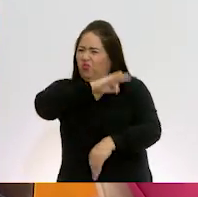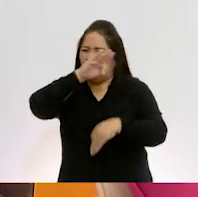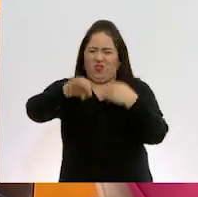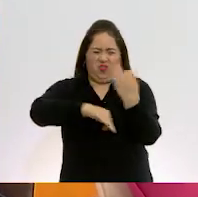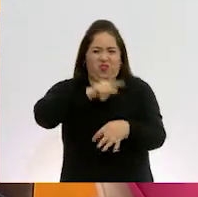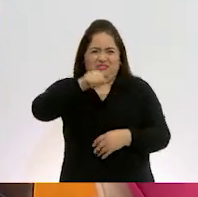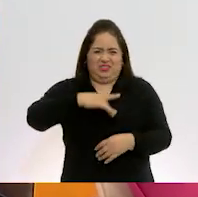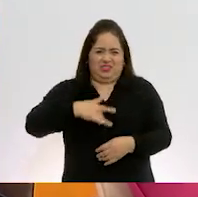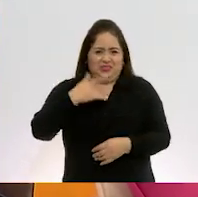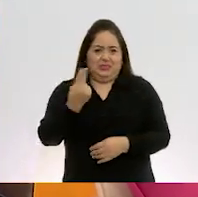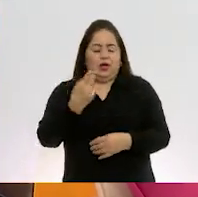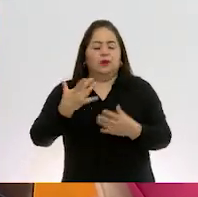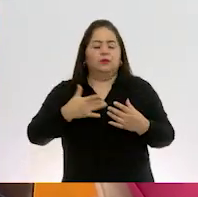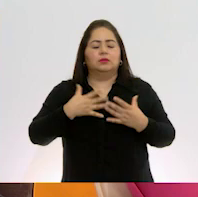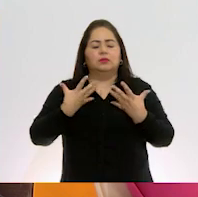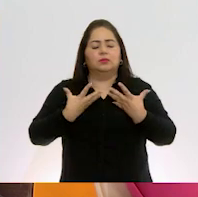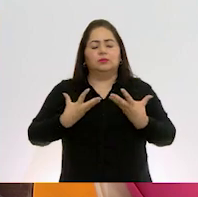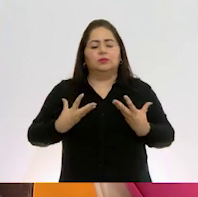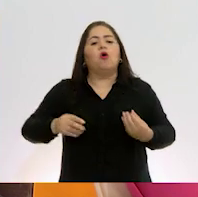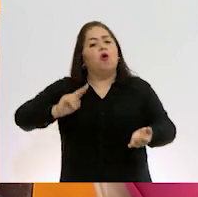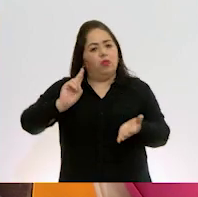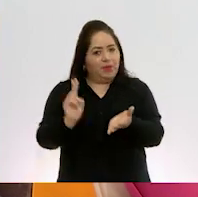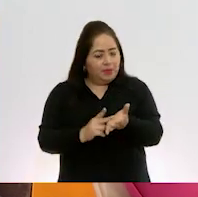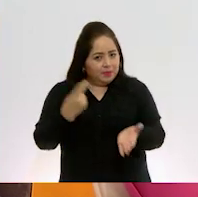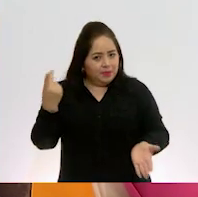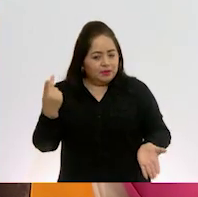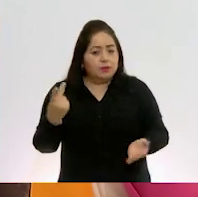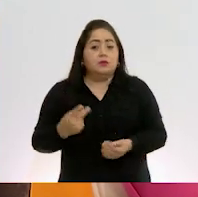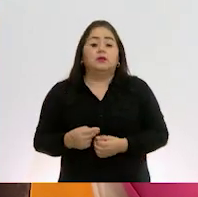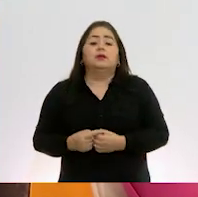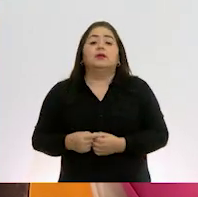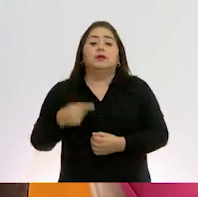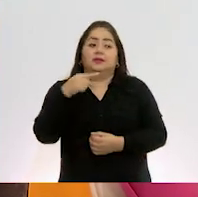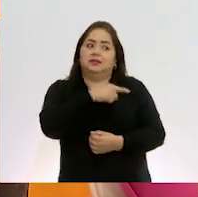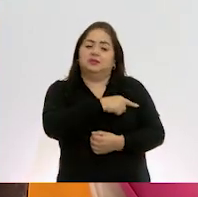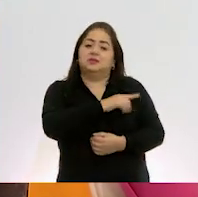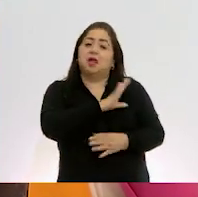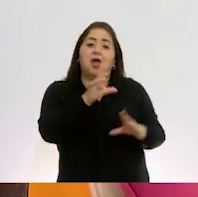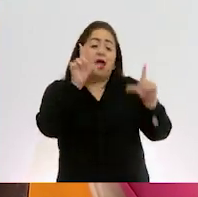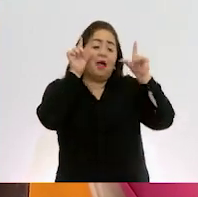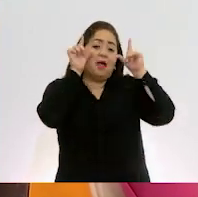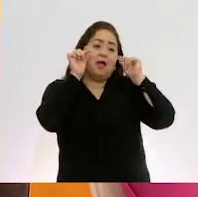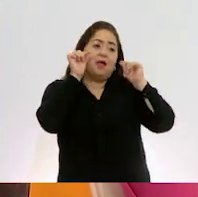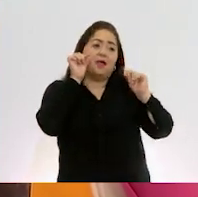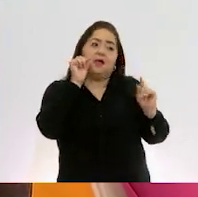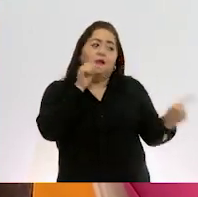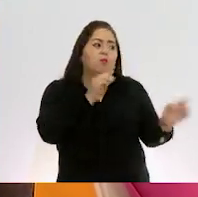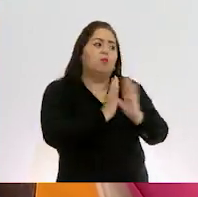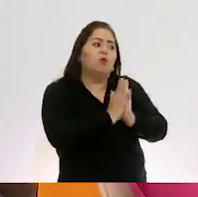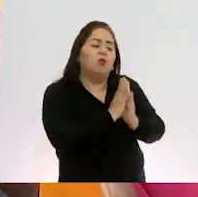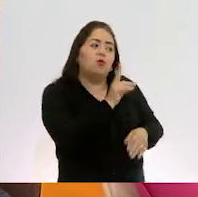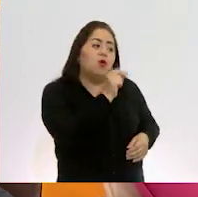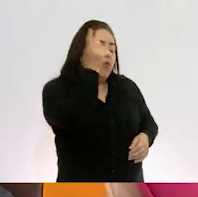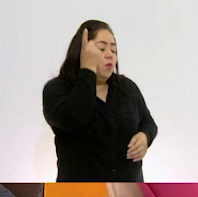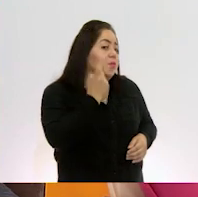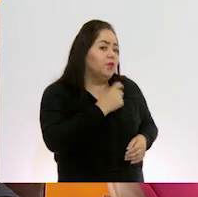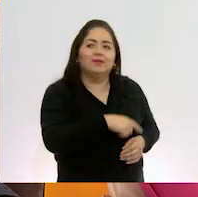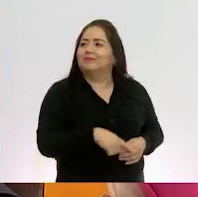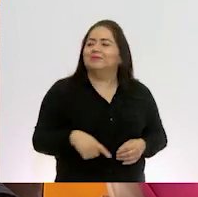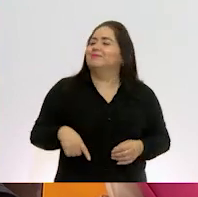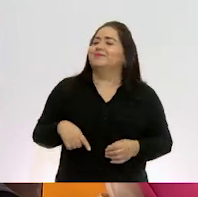estamos sintiendo, vamos a relajarnos un poquito nuevamente. Ahora, nuestro conductor ya cerró los ojos. Nada más, no te vayas a quedar dormido,